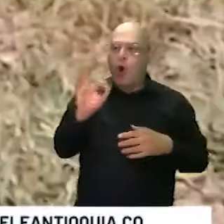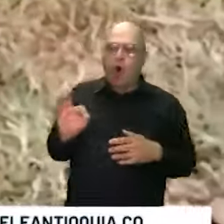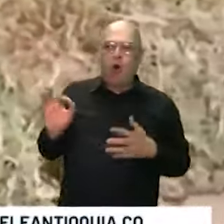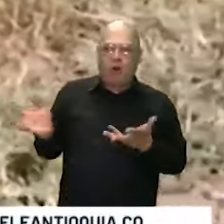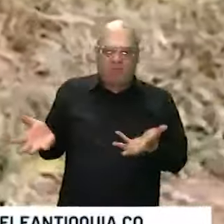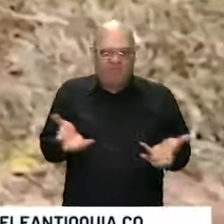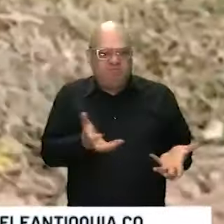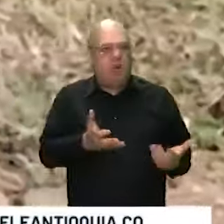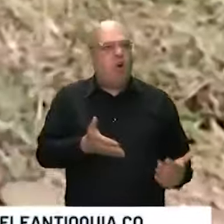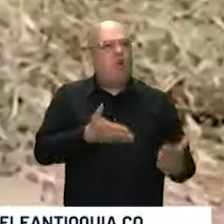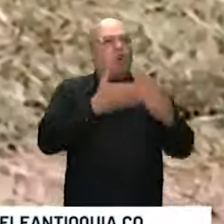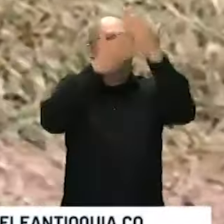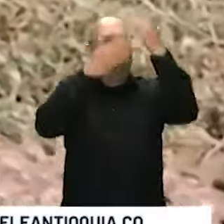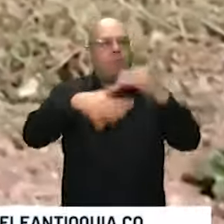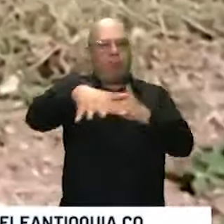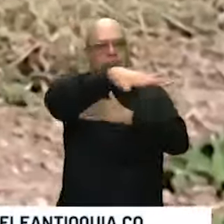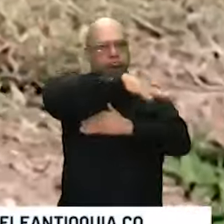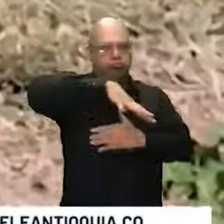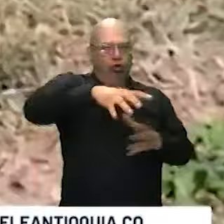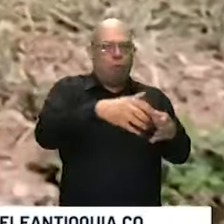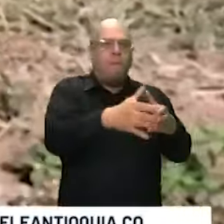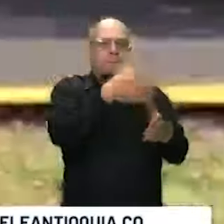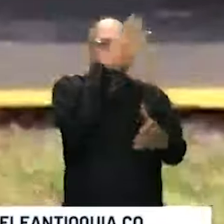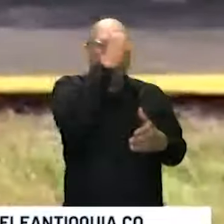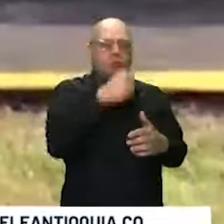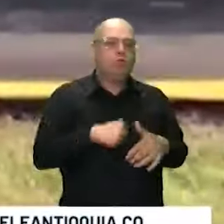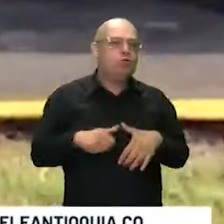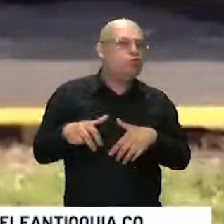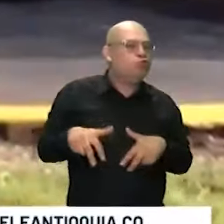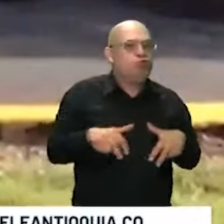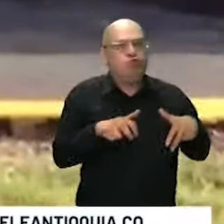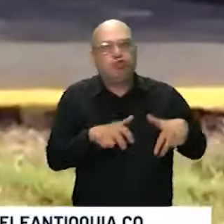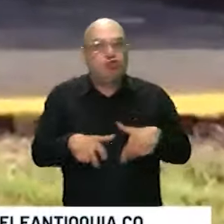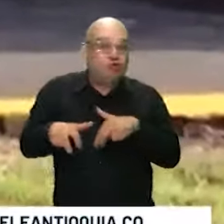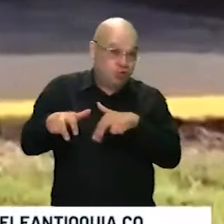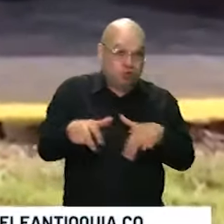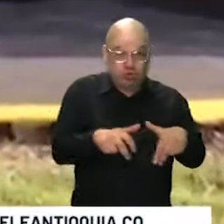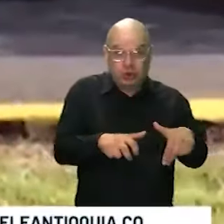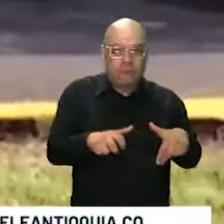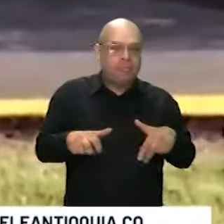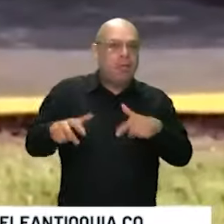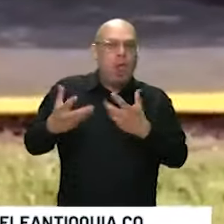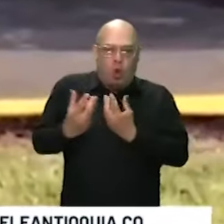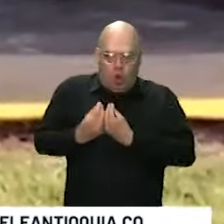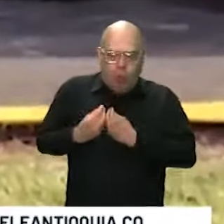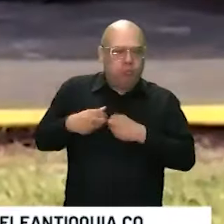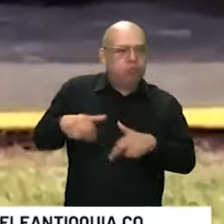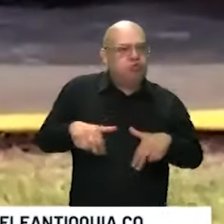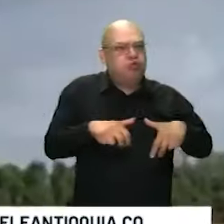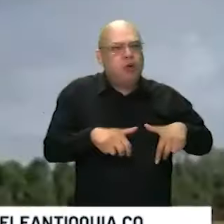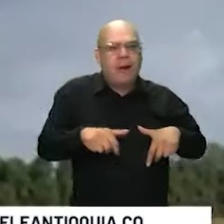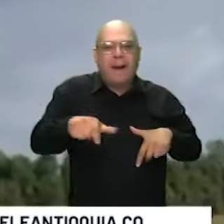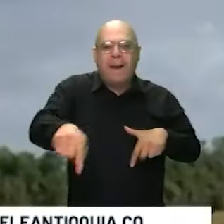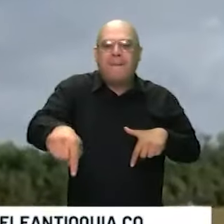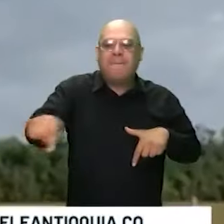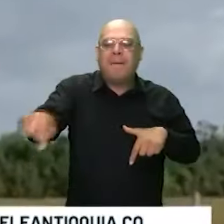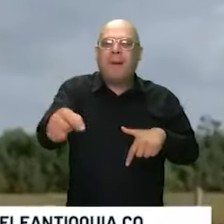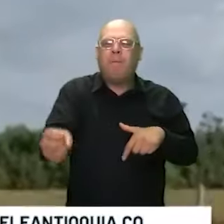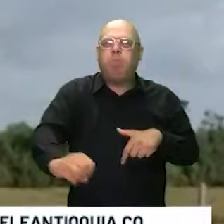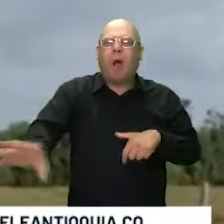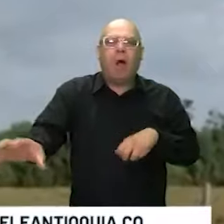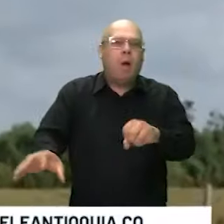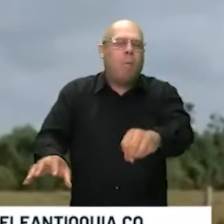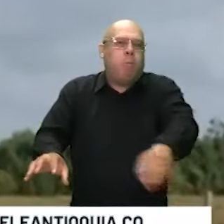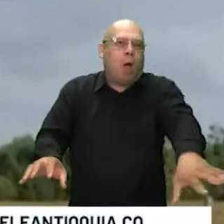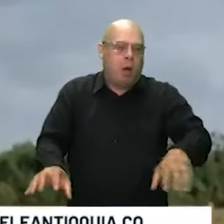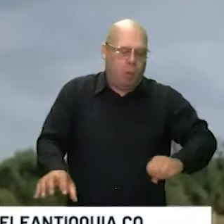a esa organización criminal. Sin embargo, durante uno de los operativos, el grupo se encontró con un campo minado instalado por una comisión conformada